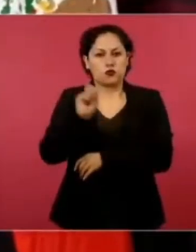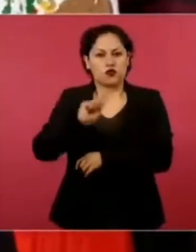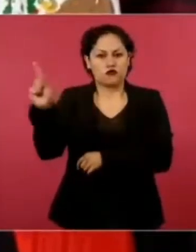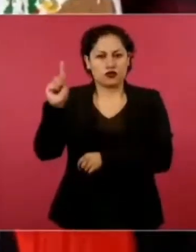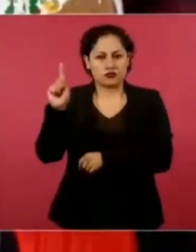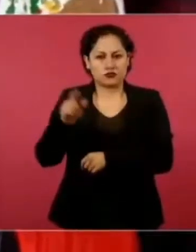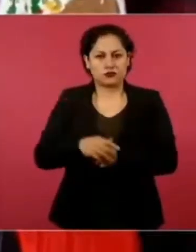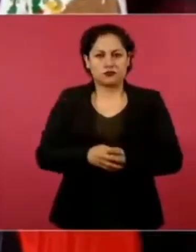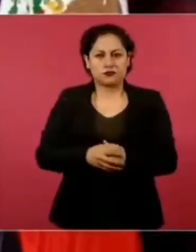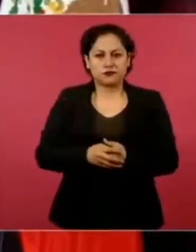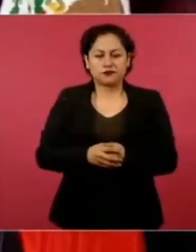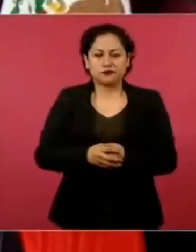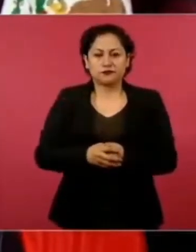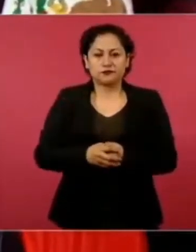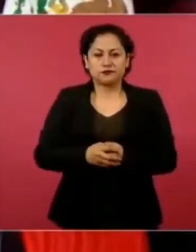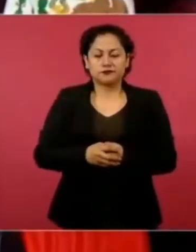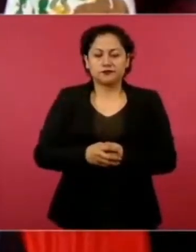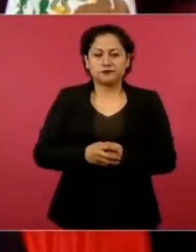el